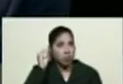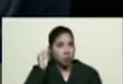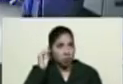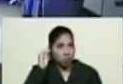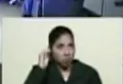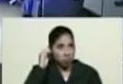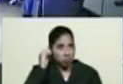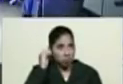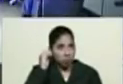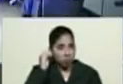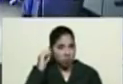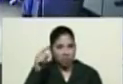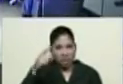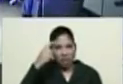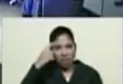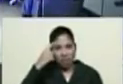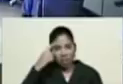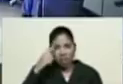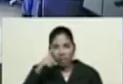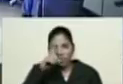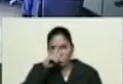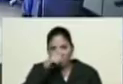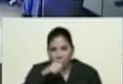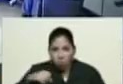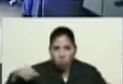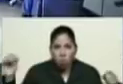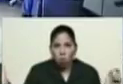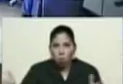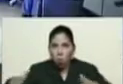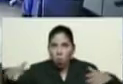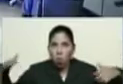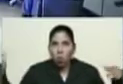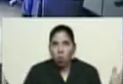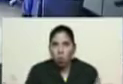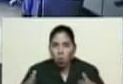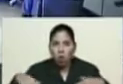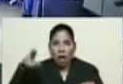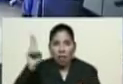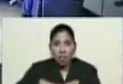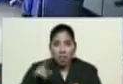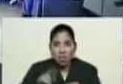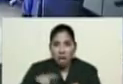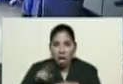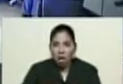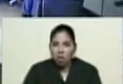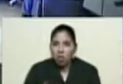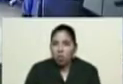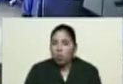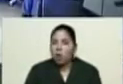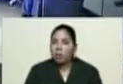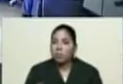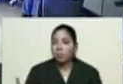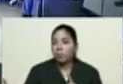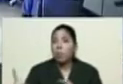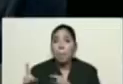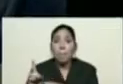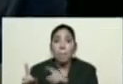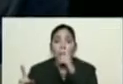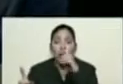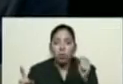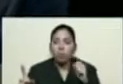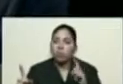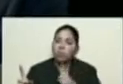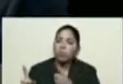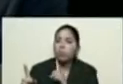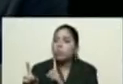Es como un buitre de esta zona del mundo. Y se le acercaban los zamuros al presidente Maduro y le